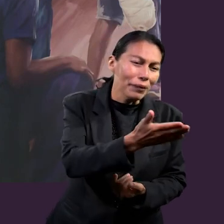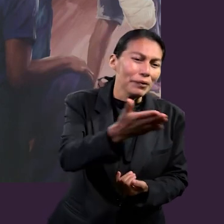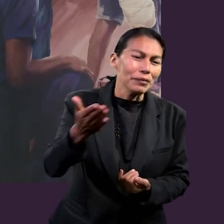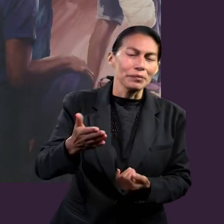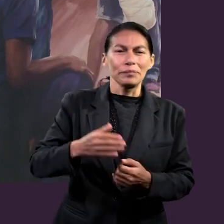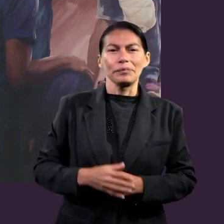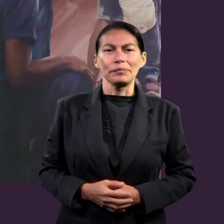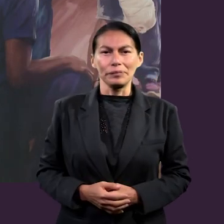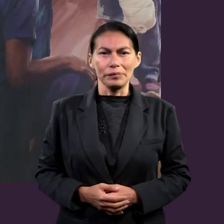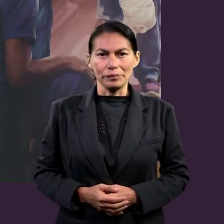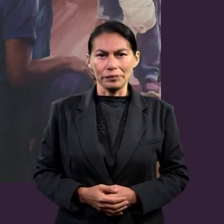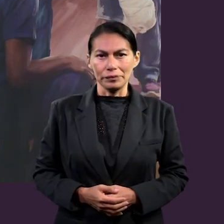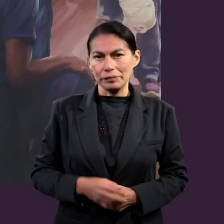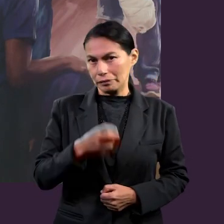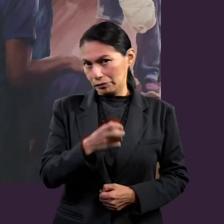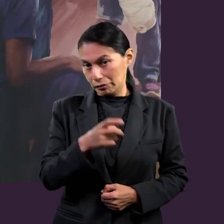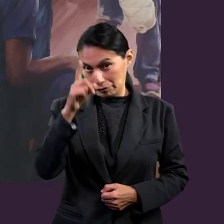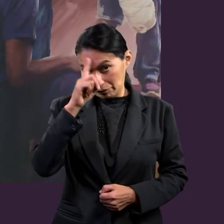vosotros en Cristo.